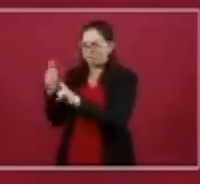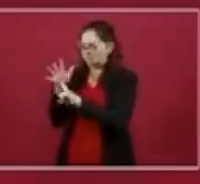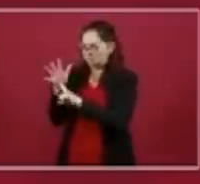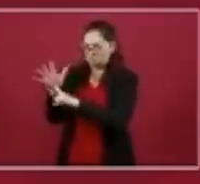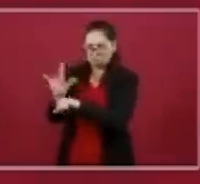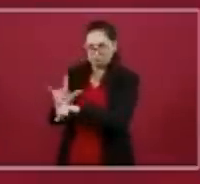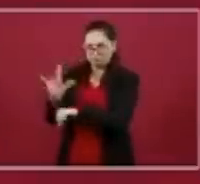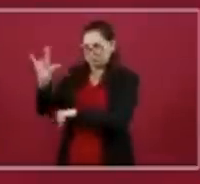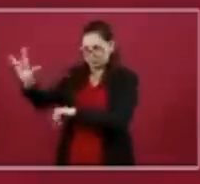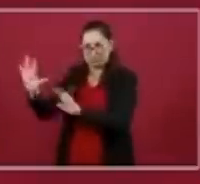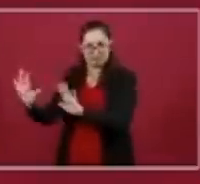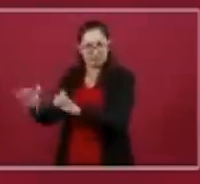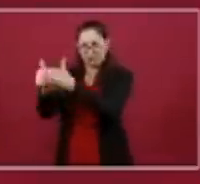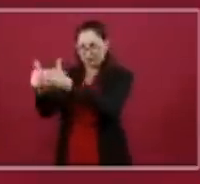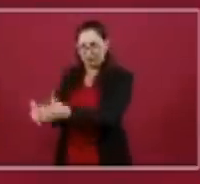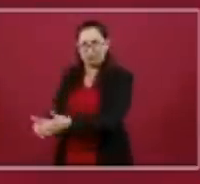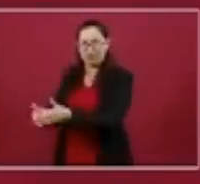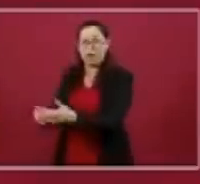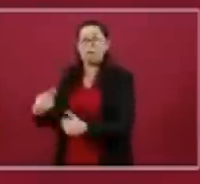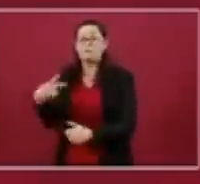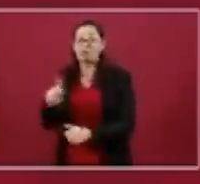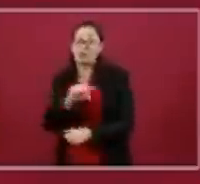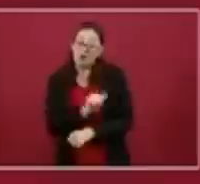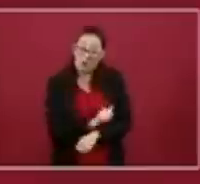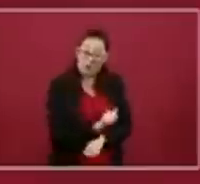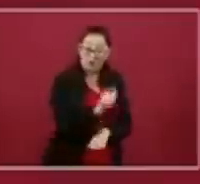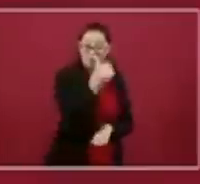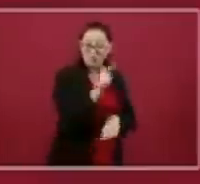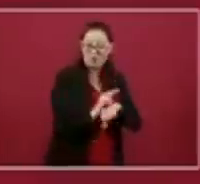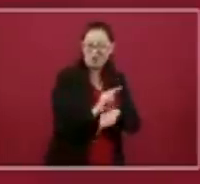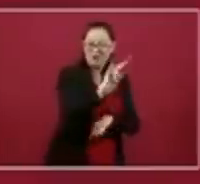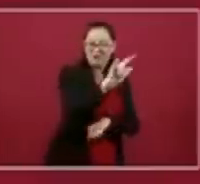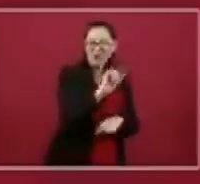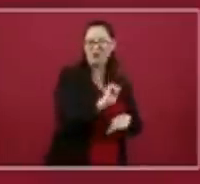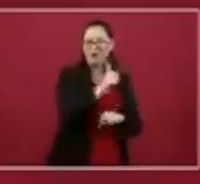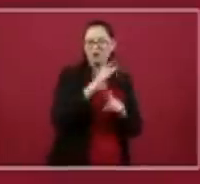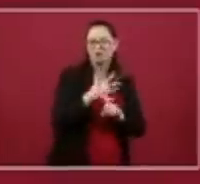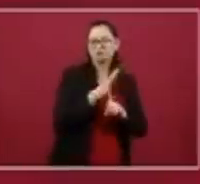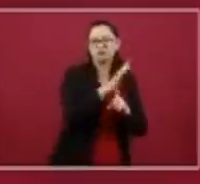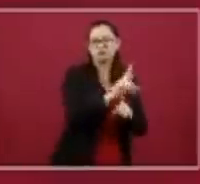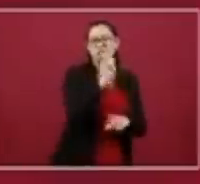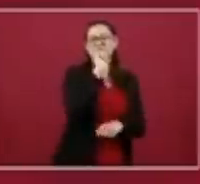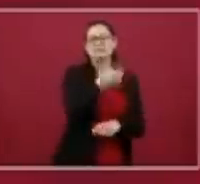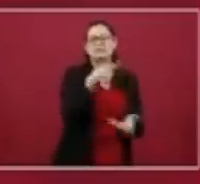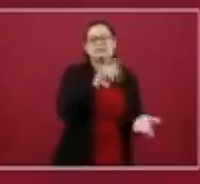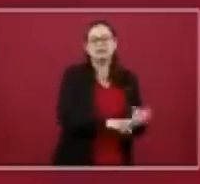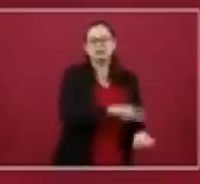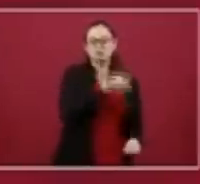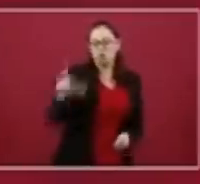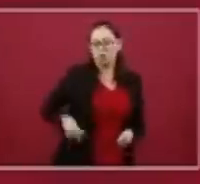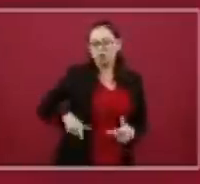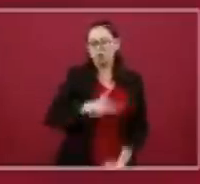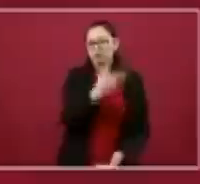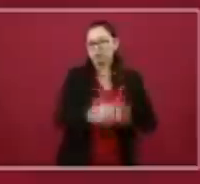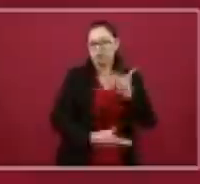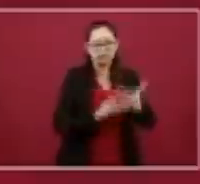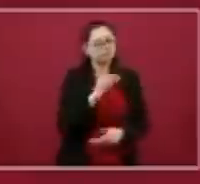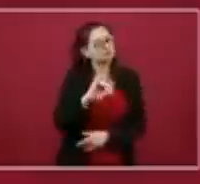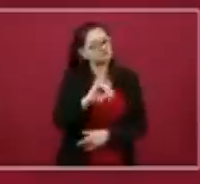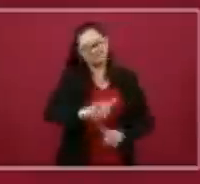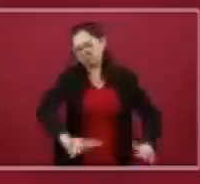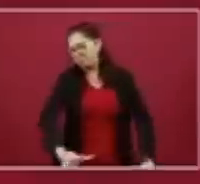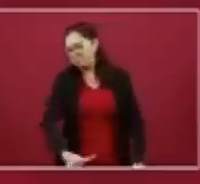son todos los aviones que se utilizaban para el traslado de funcionarios públicos.